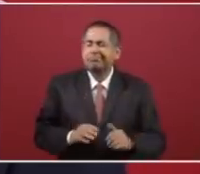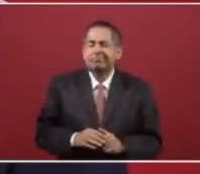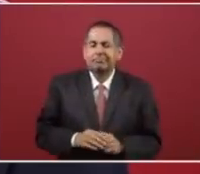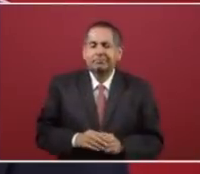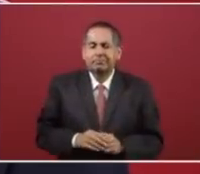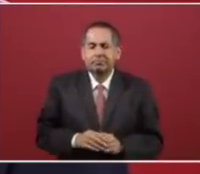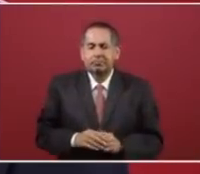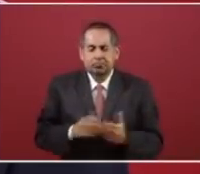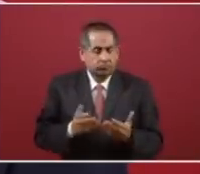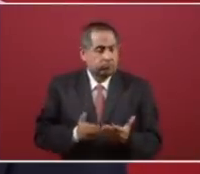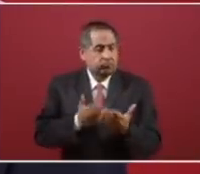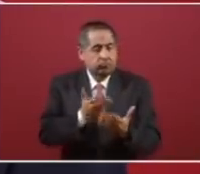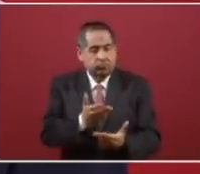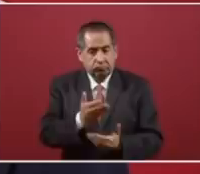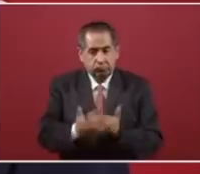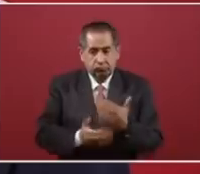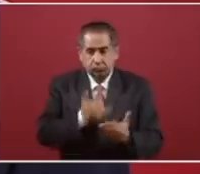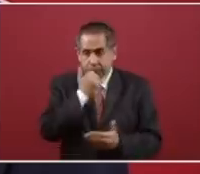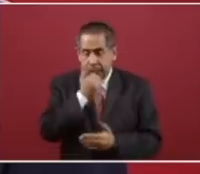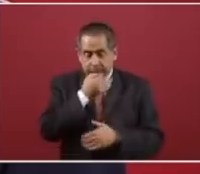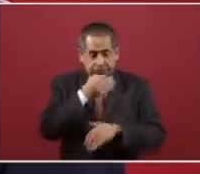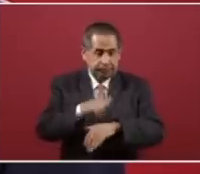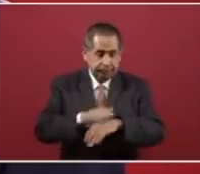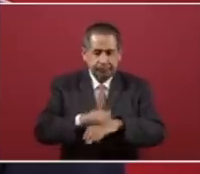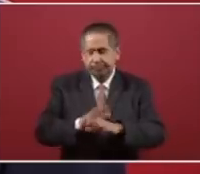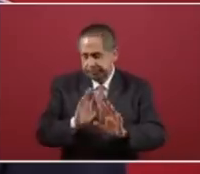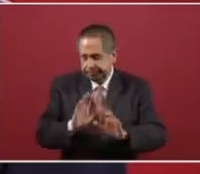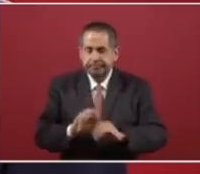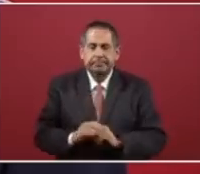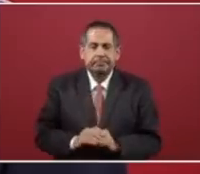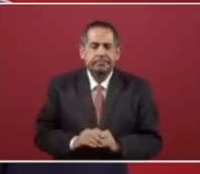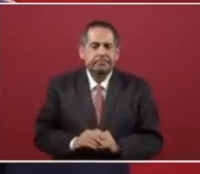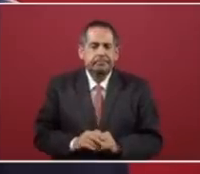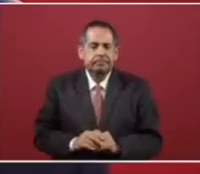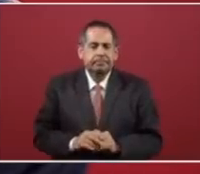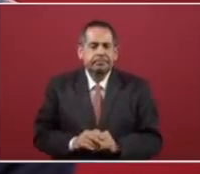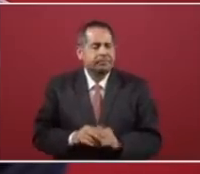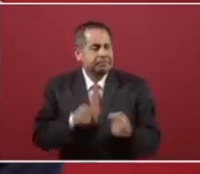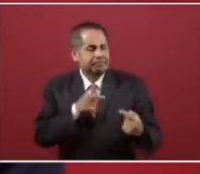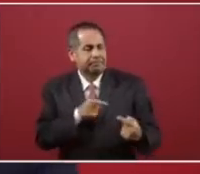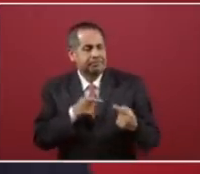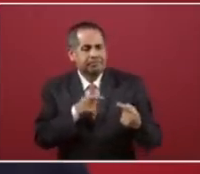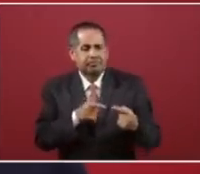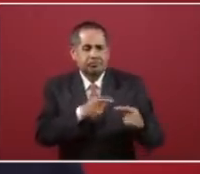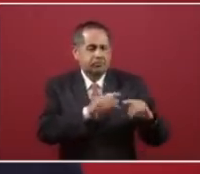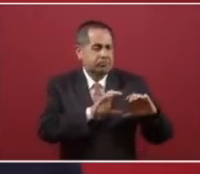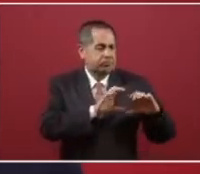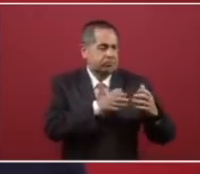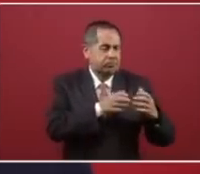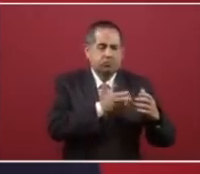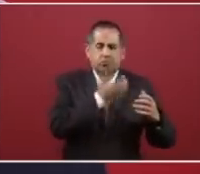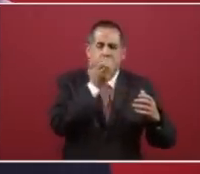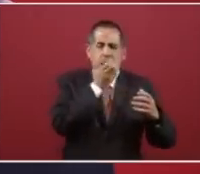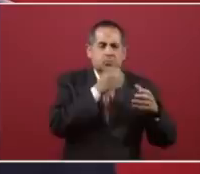y ofrezco disculpas por adelantado la de los conservadores